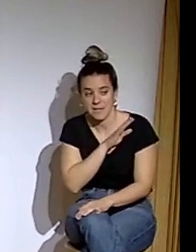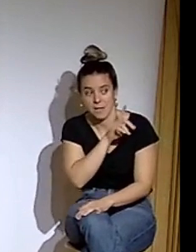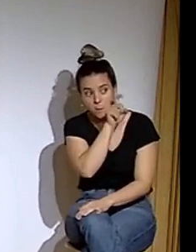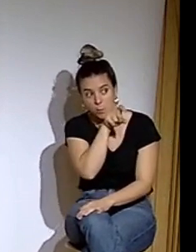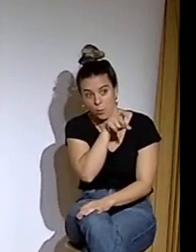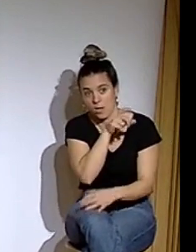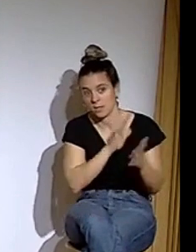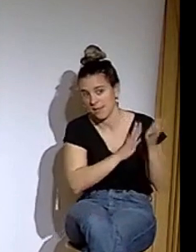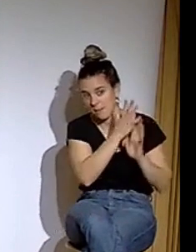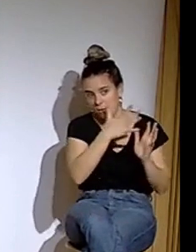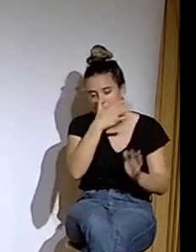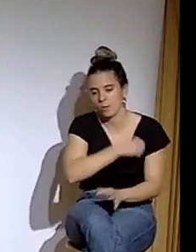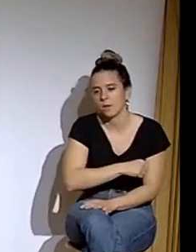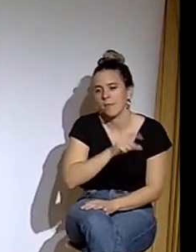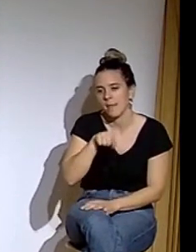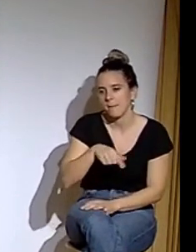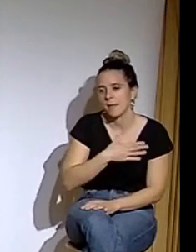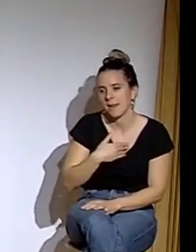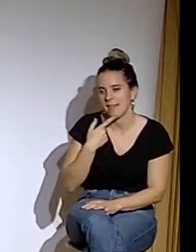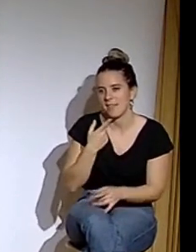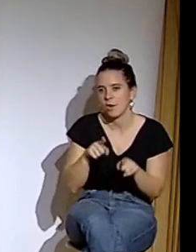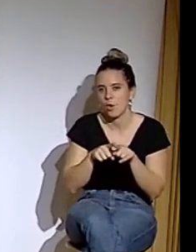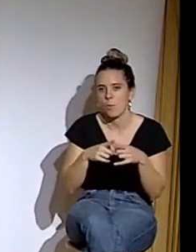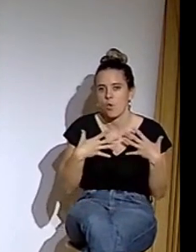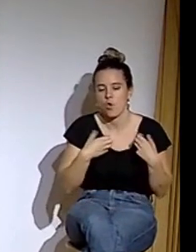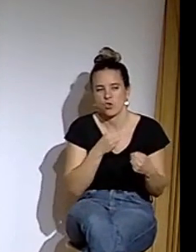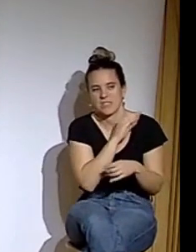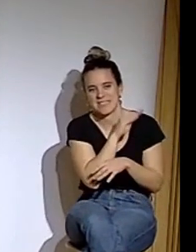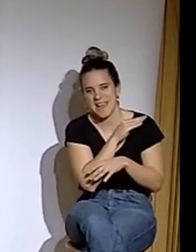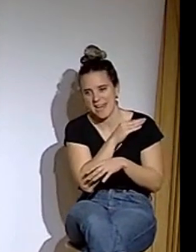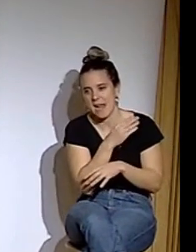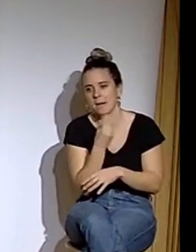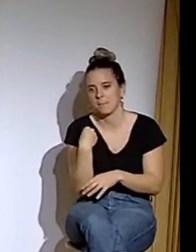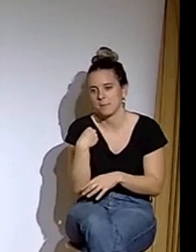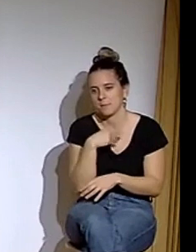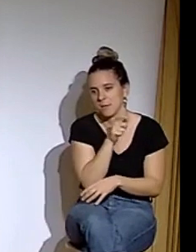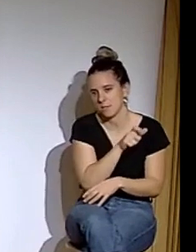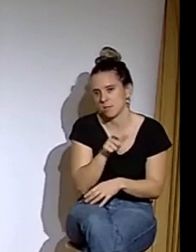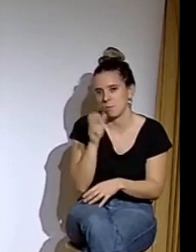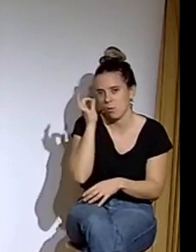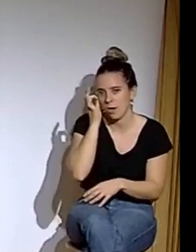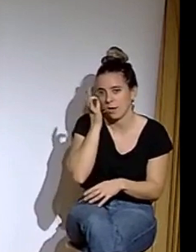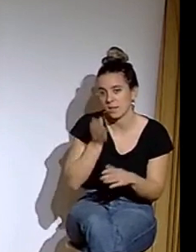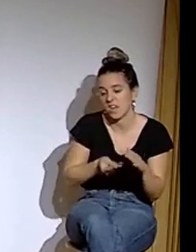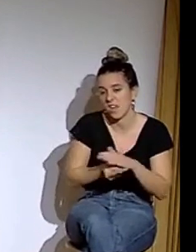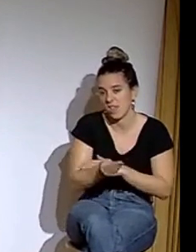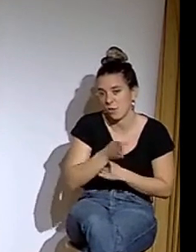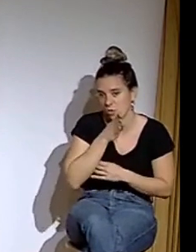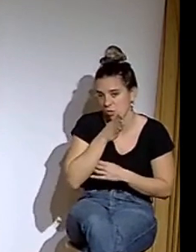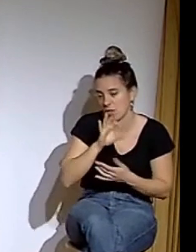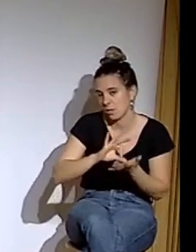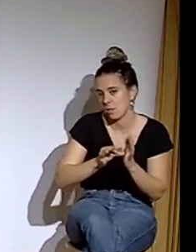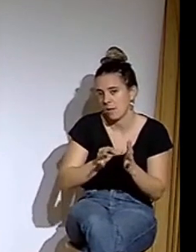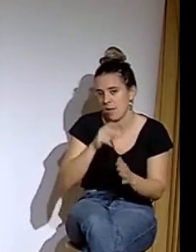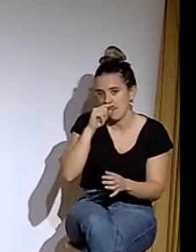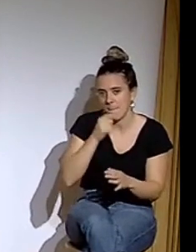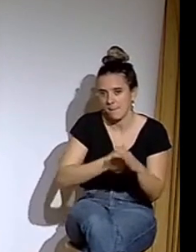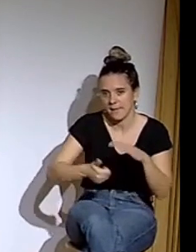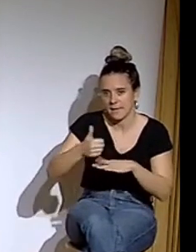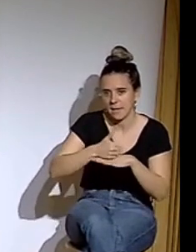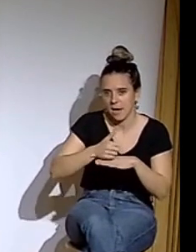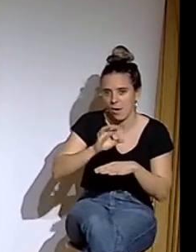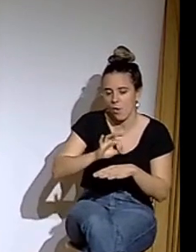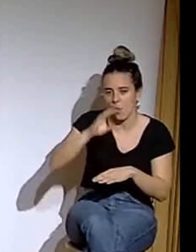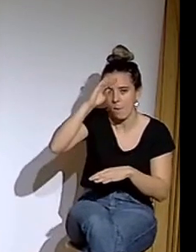sanarlas a ellas y esanar a esas mujeres que nacieron en este patriarcado y que como también como dijo ella